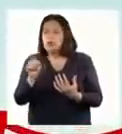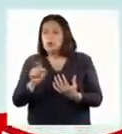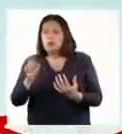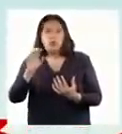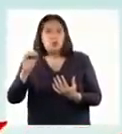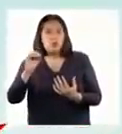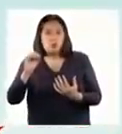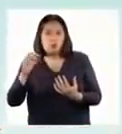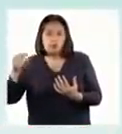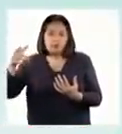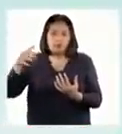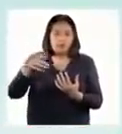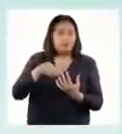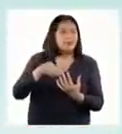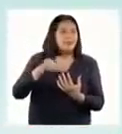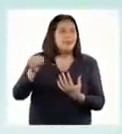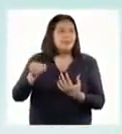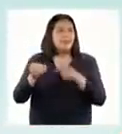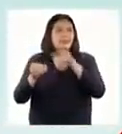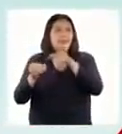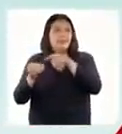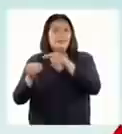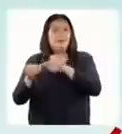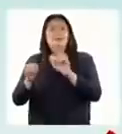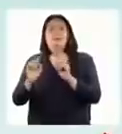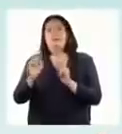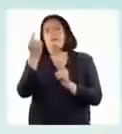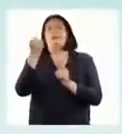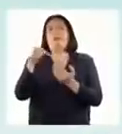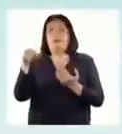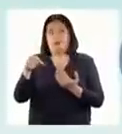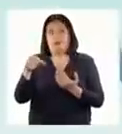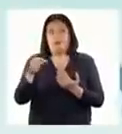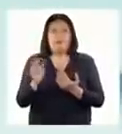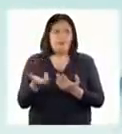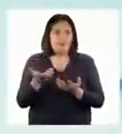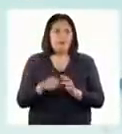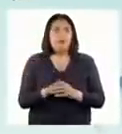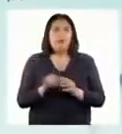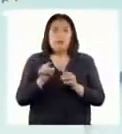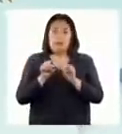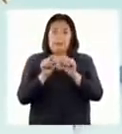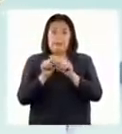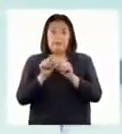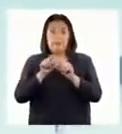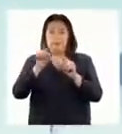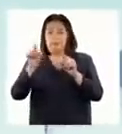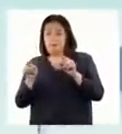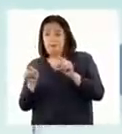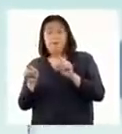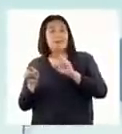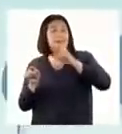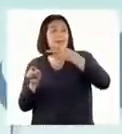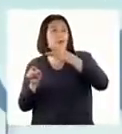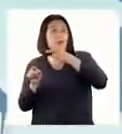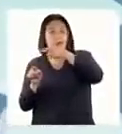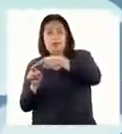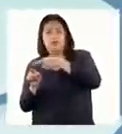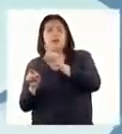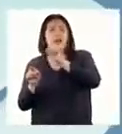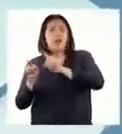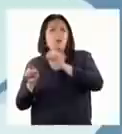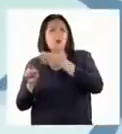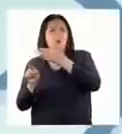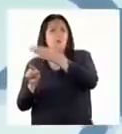zooplancton. Estos serían los consumidores primarios. Los consumidores secundarios son